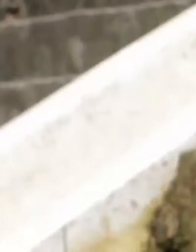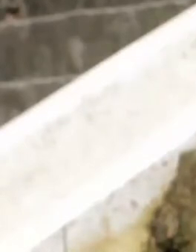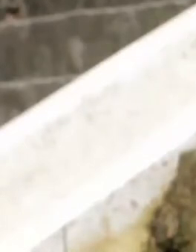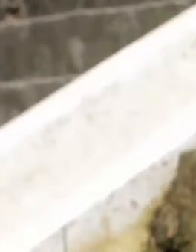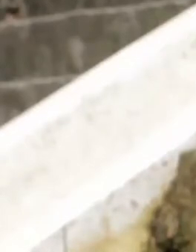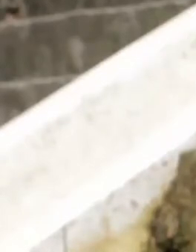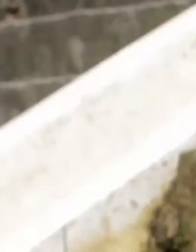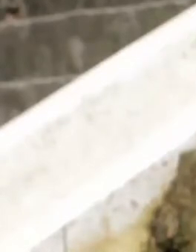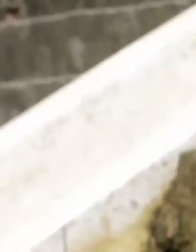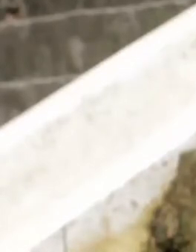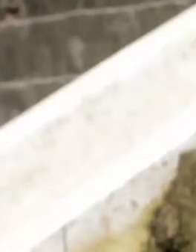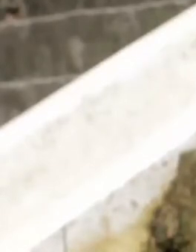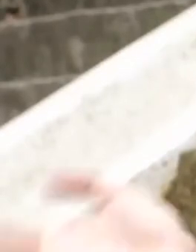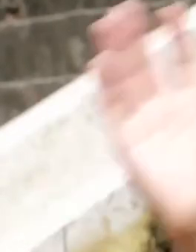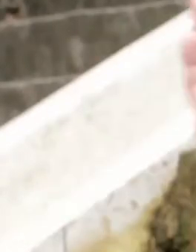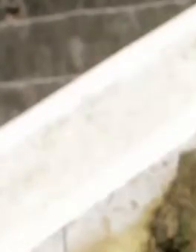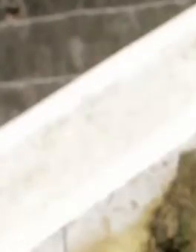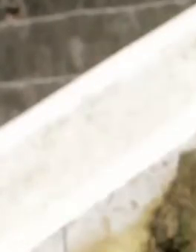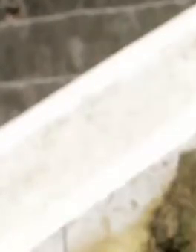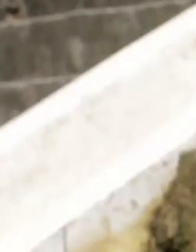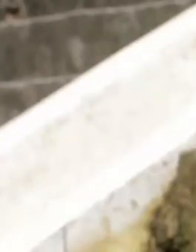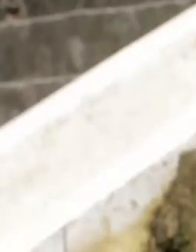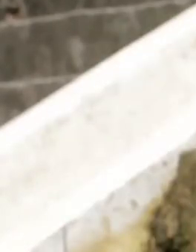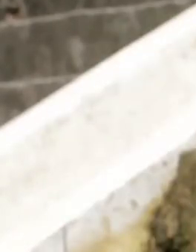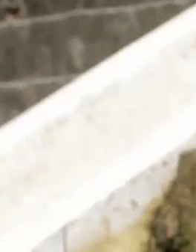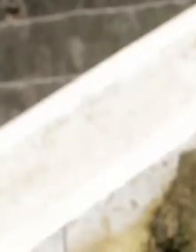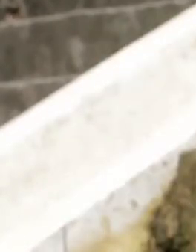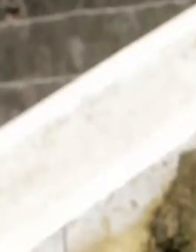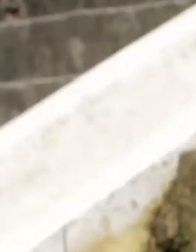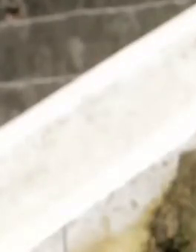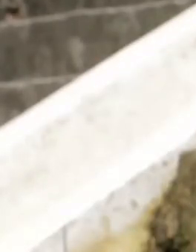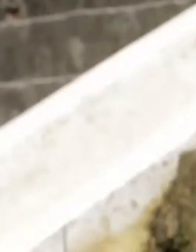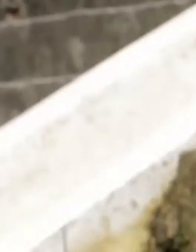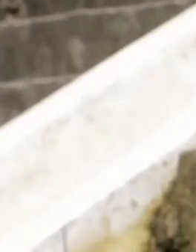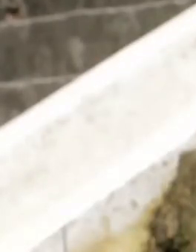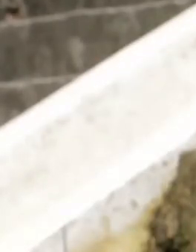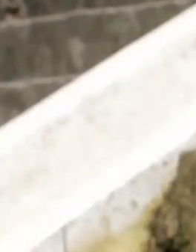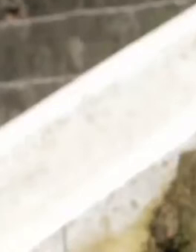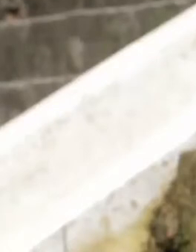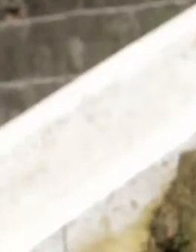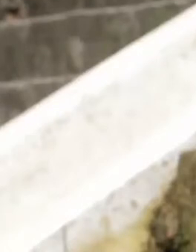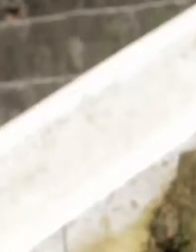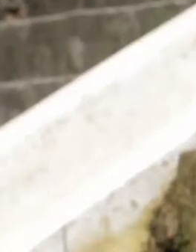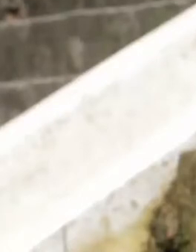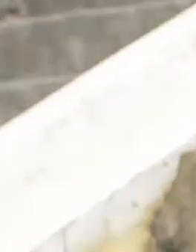acciones que incidan políticamente en la mejoría de la vida comunitaria dentro del territorio.